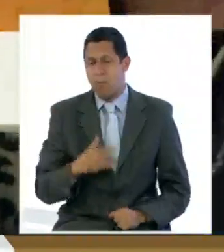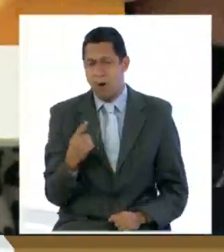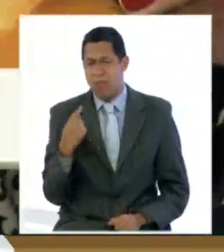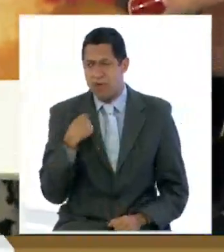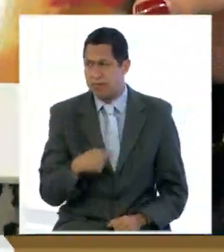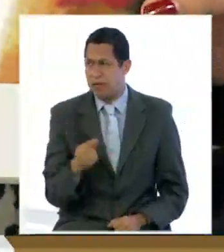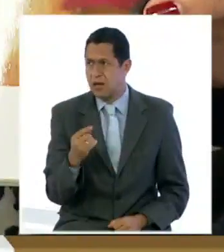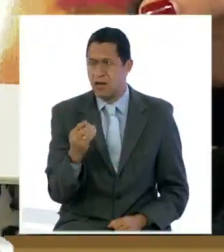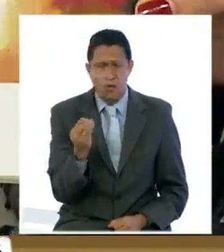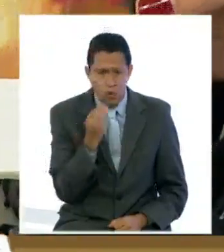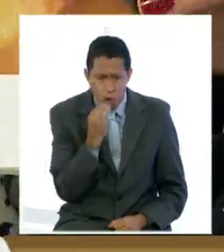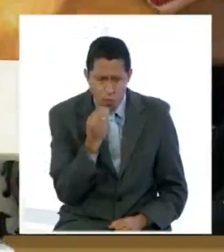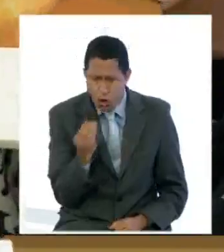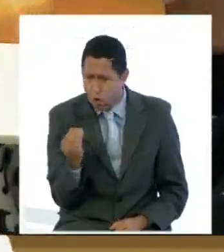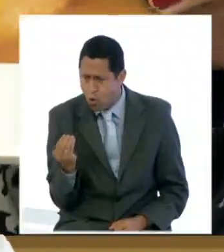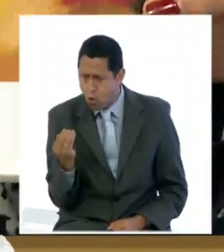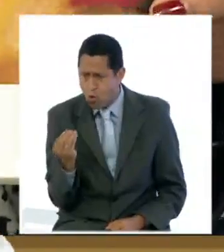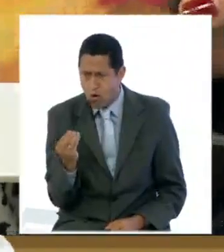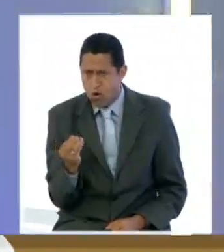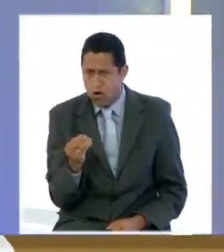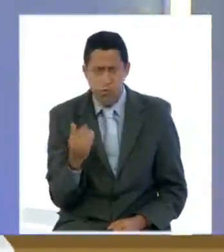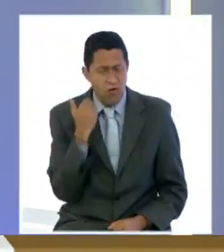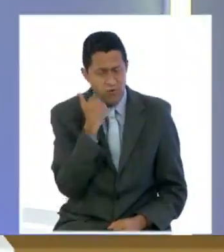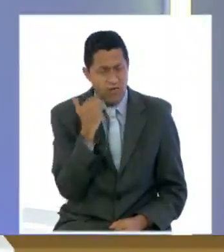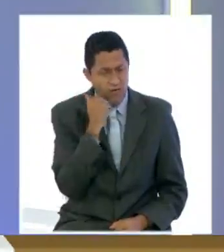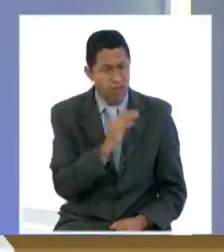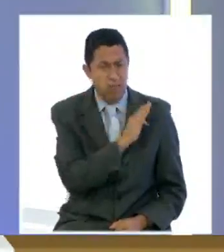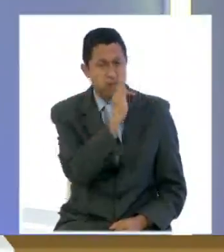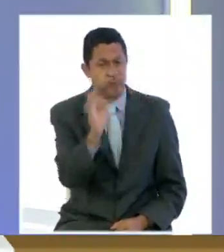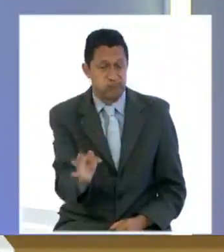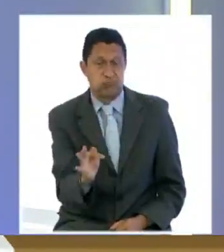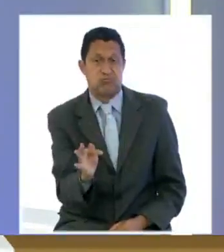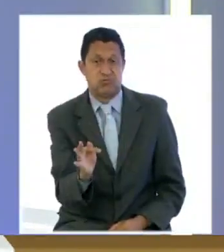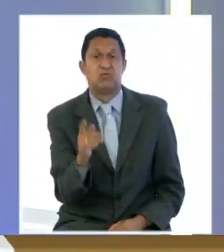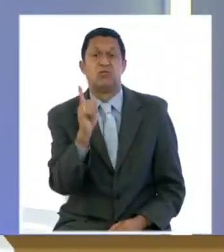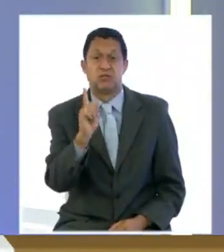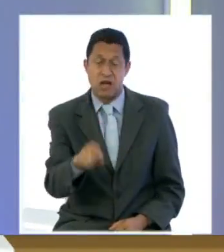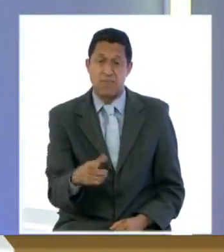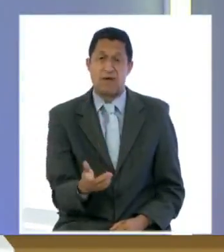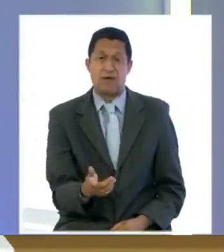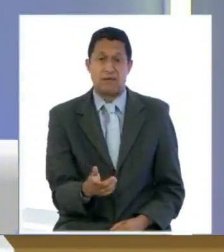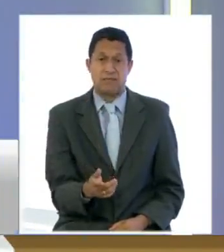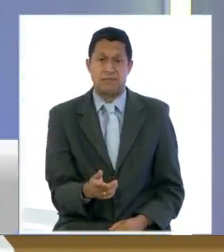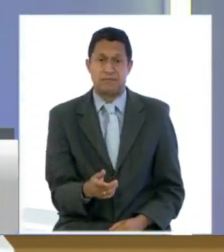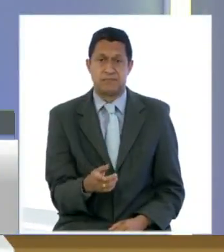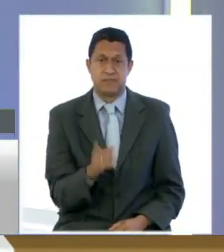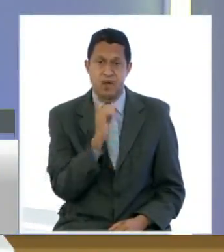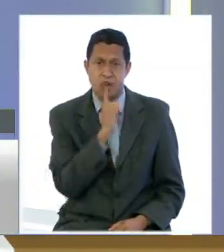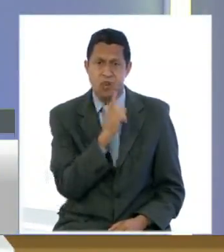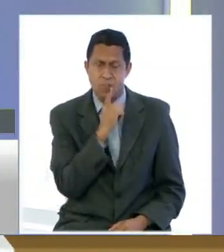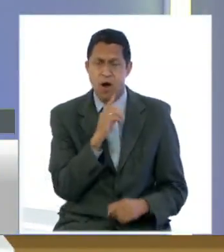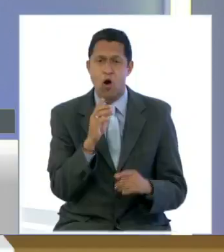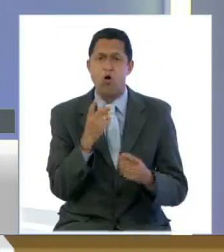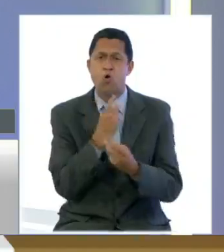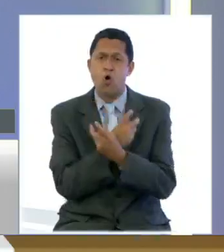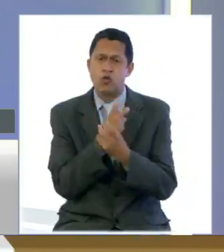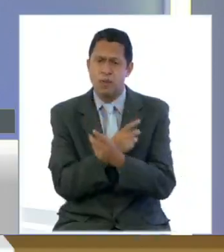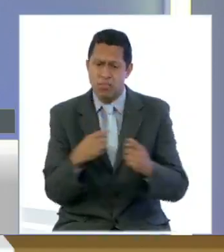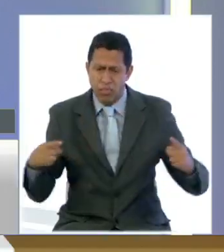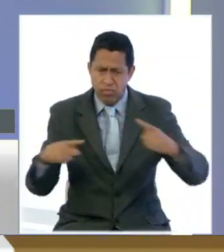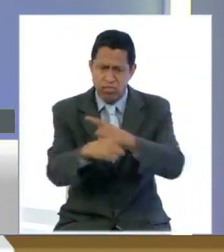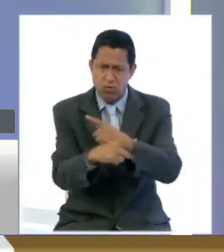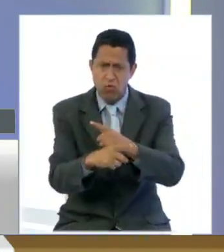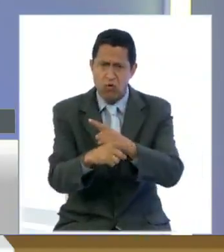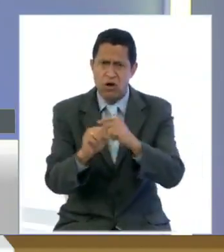o consumir este tipo de alimento no se enfermen. Y hablábamos sobre también lo que sería la contaminación cruzada, evitar